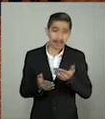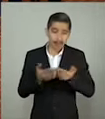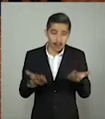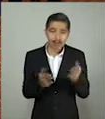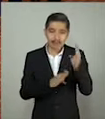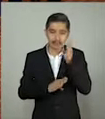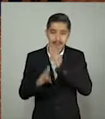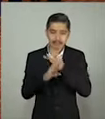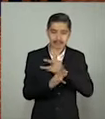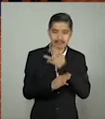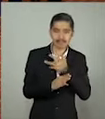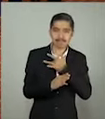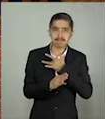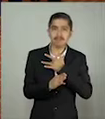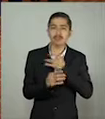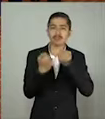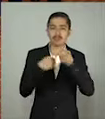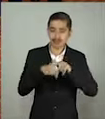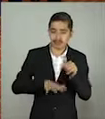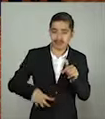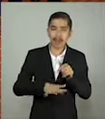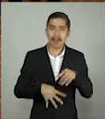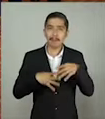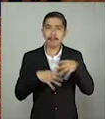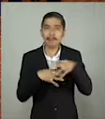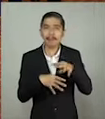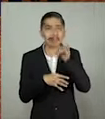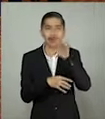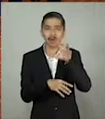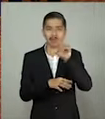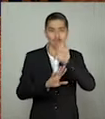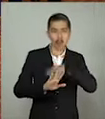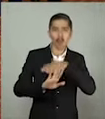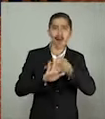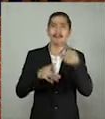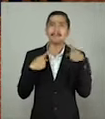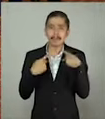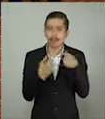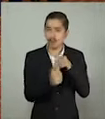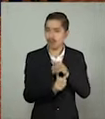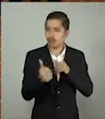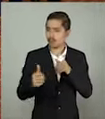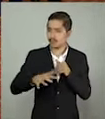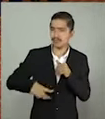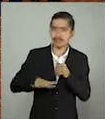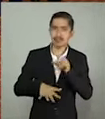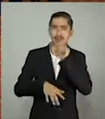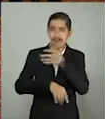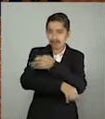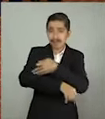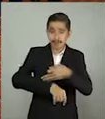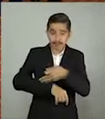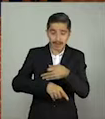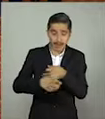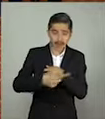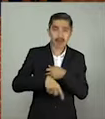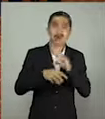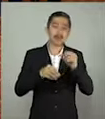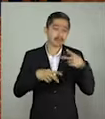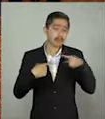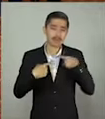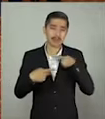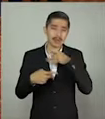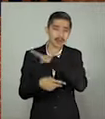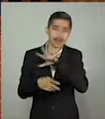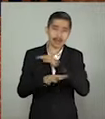crisis, la protesta social no debe dañar a terceros, mucho menos a las familias y a la población